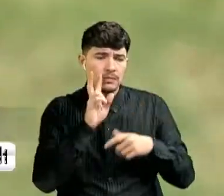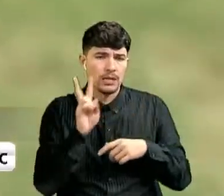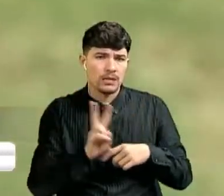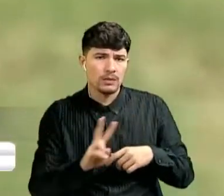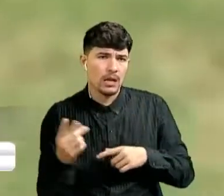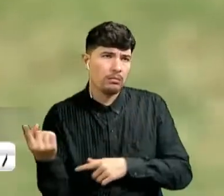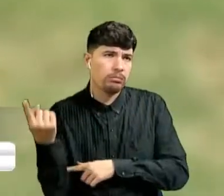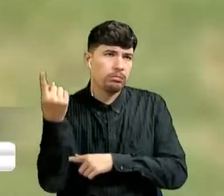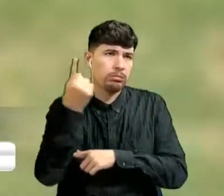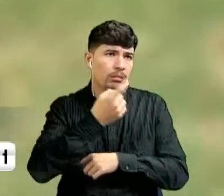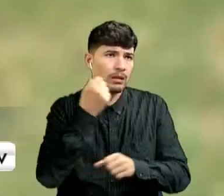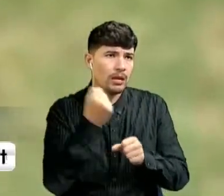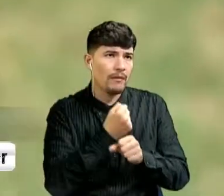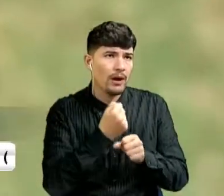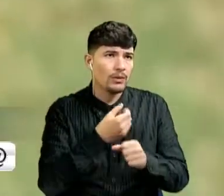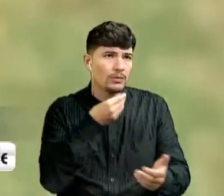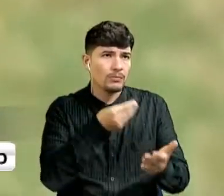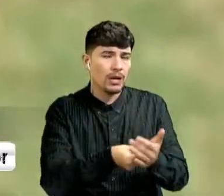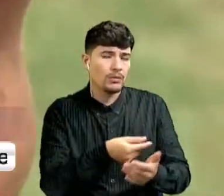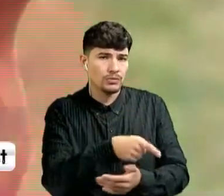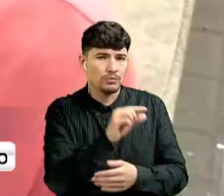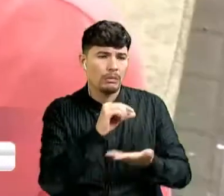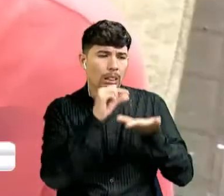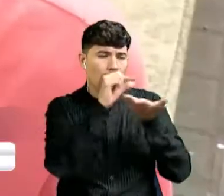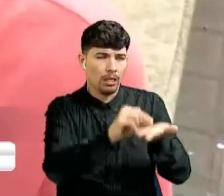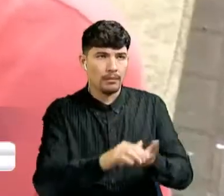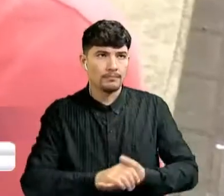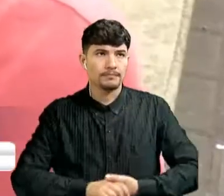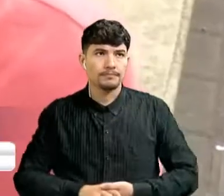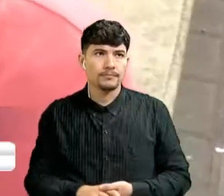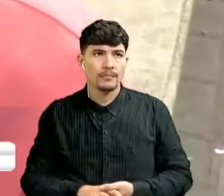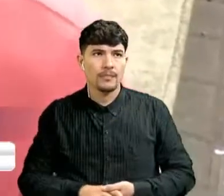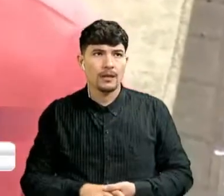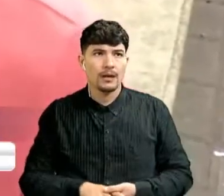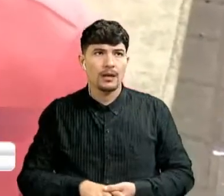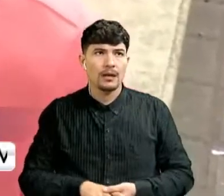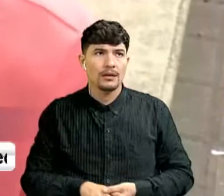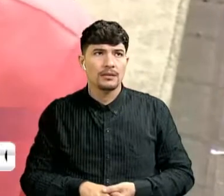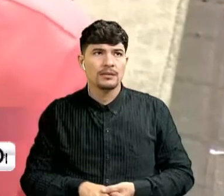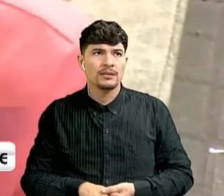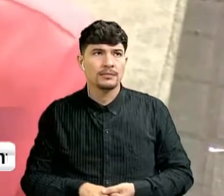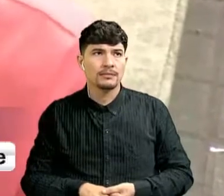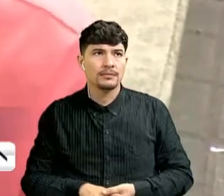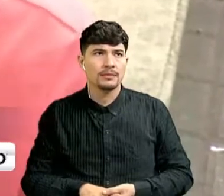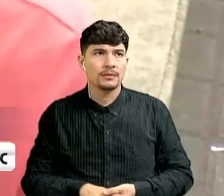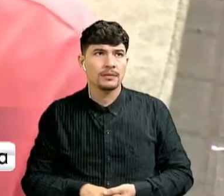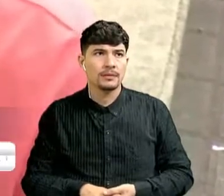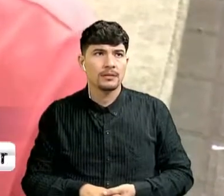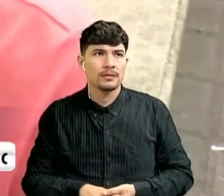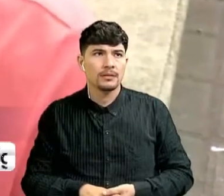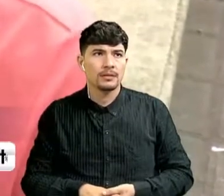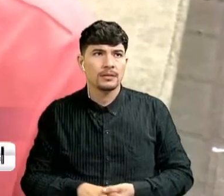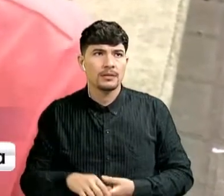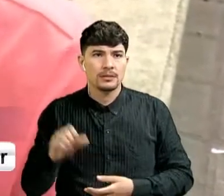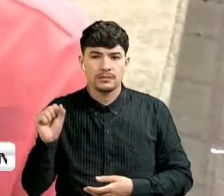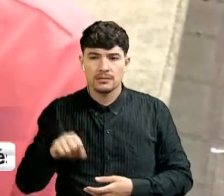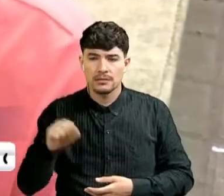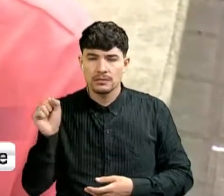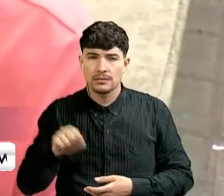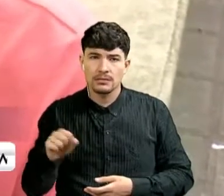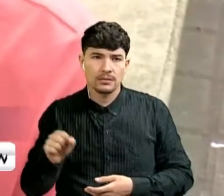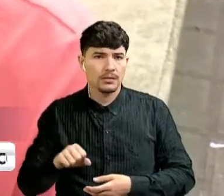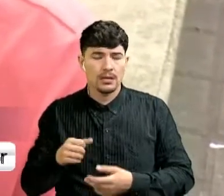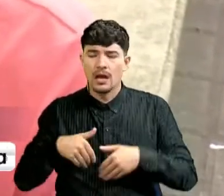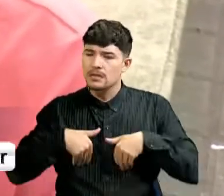de explotación laboral bastante cansada y eso fue porque se trabaja fuerte trabaja demasiado